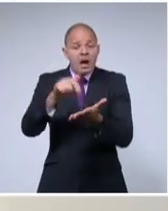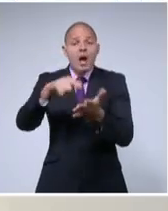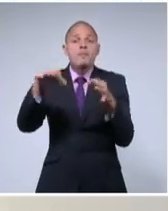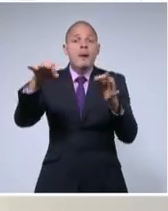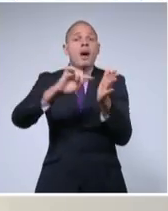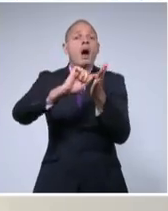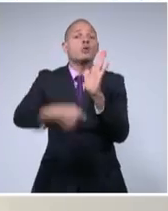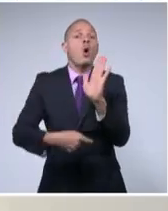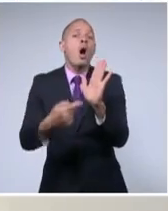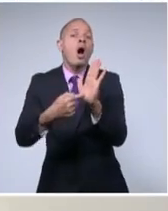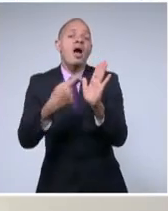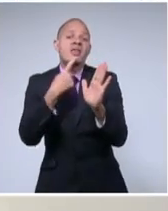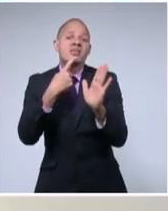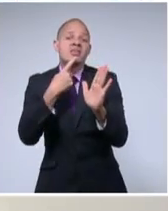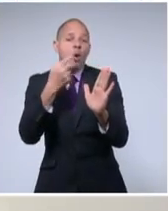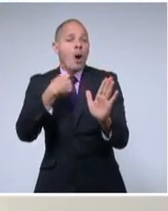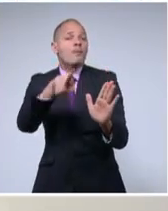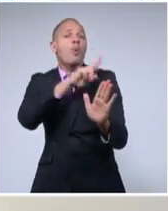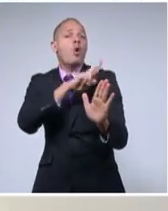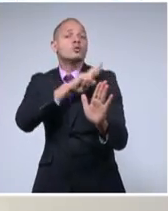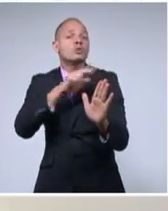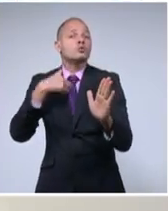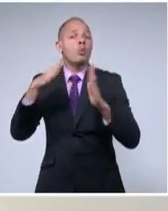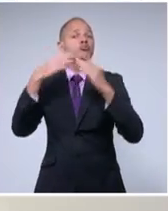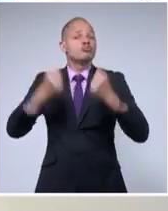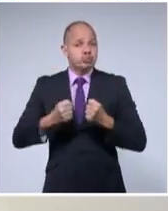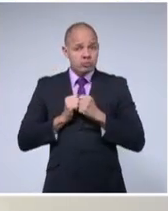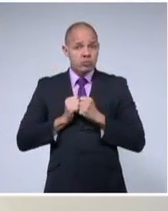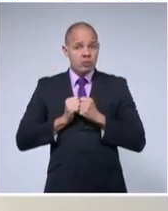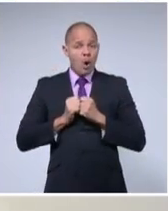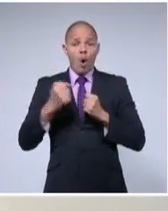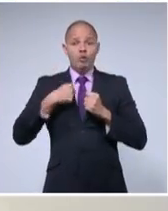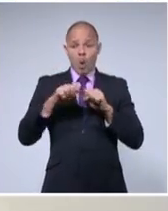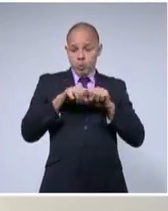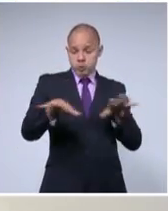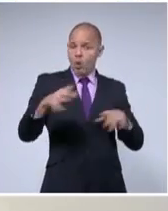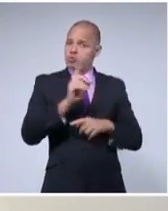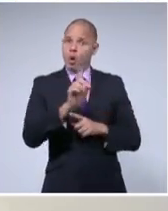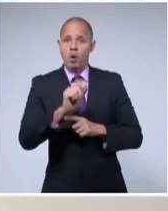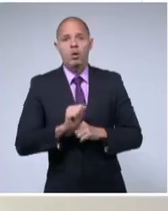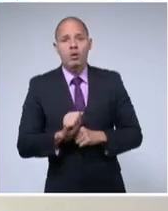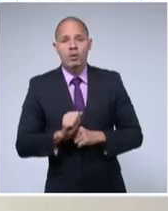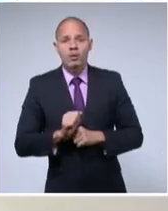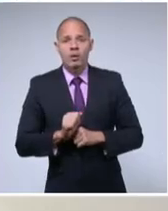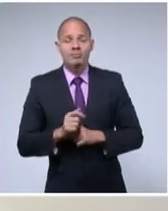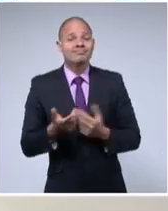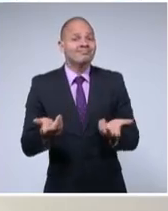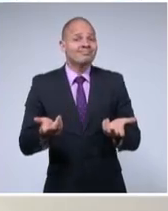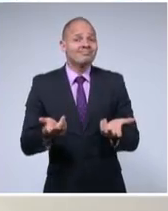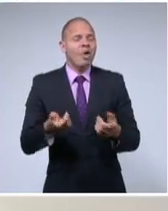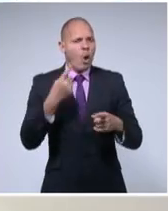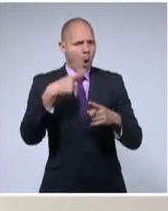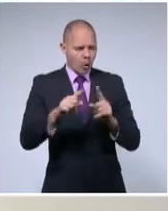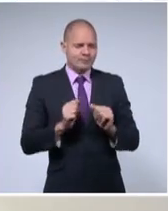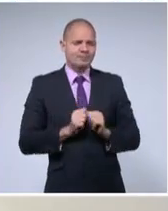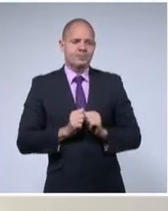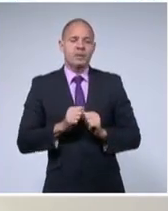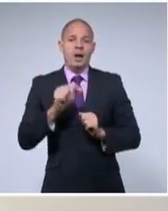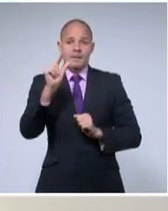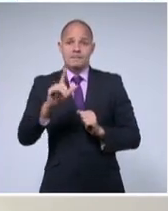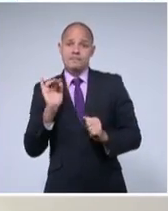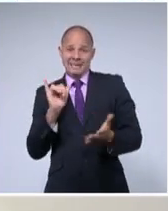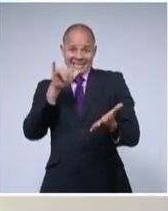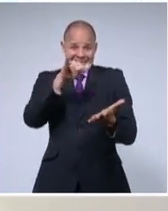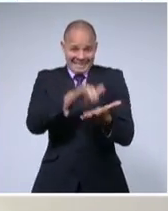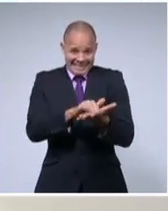compromiso legal y ético que adquieren para no propagar el virus si lo portasen. Luego, la familia debe velar porque se cumpla